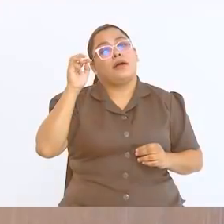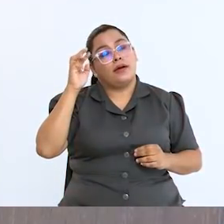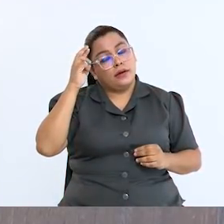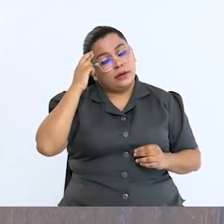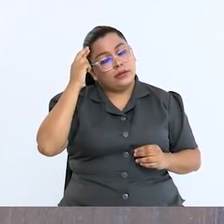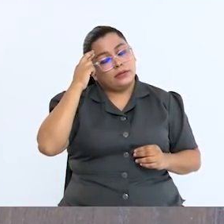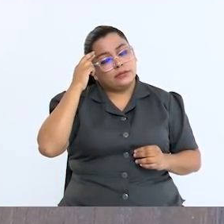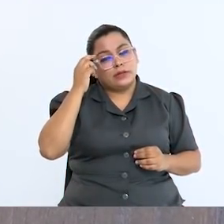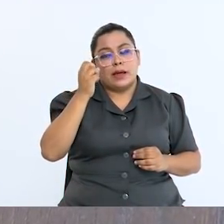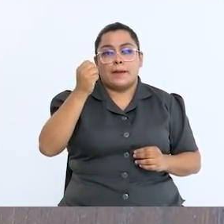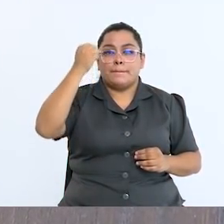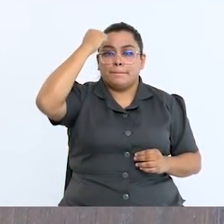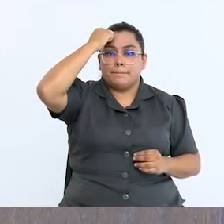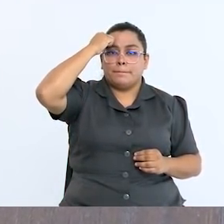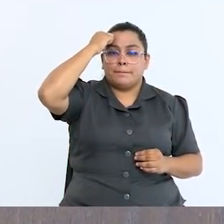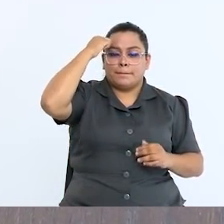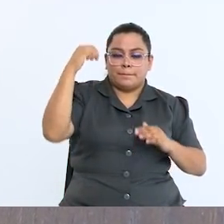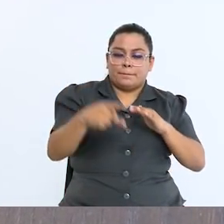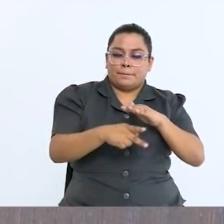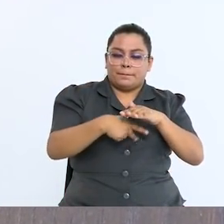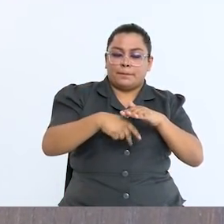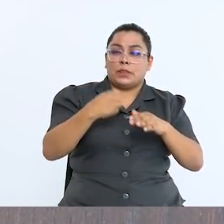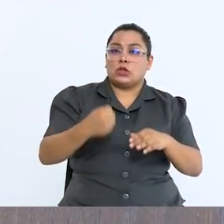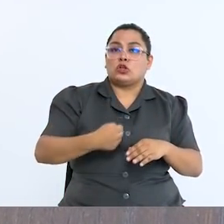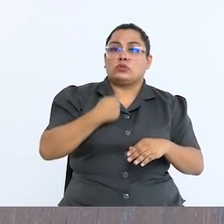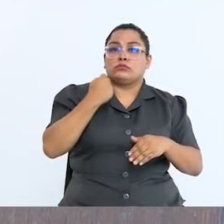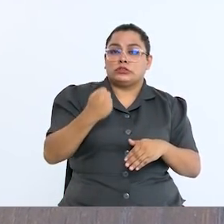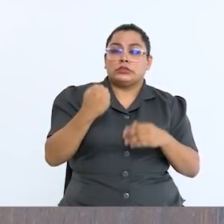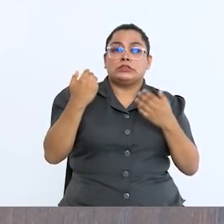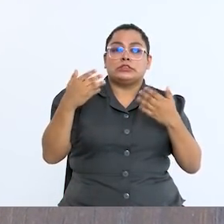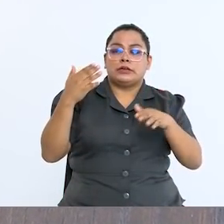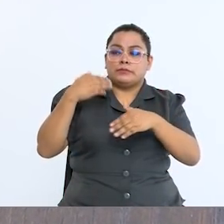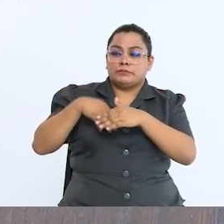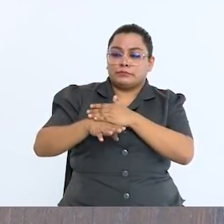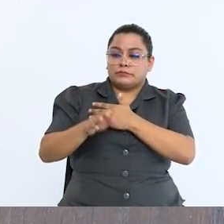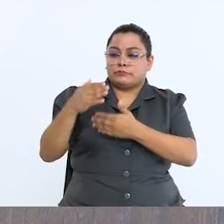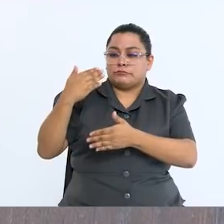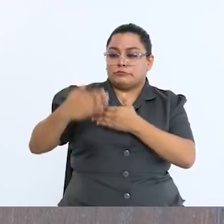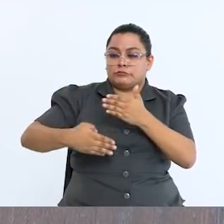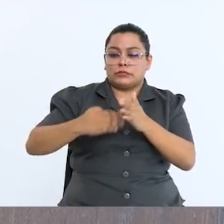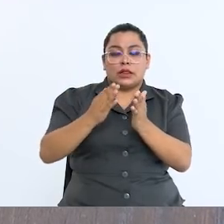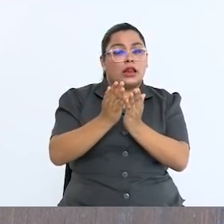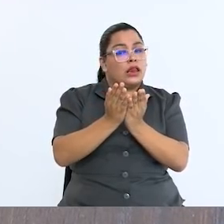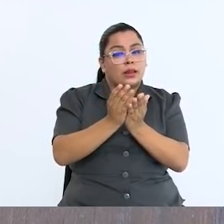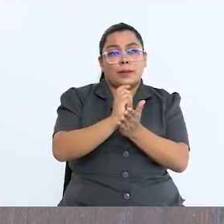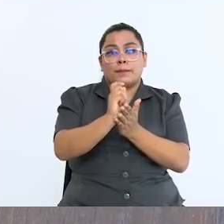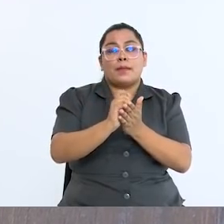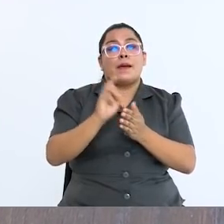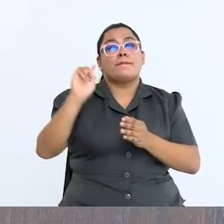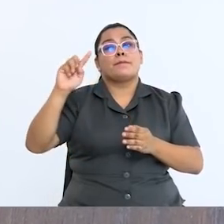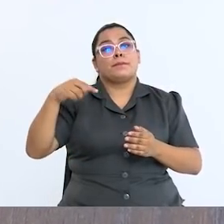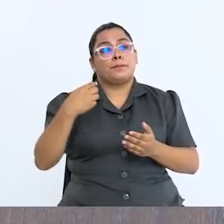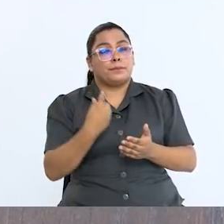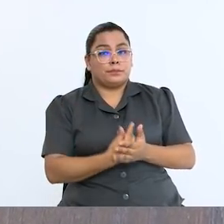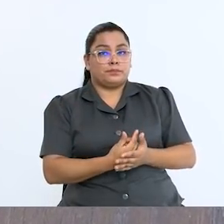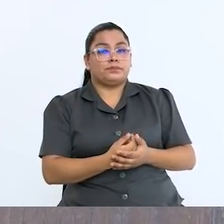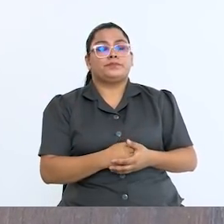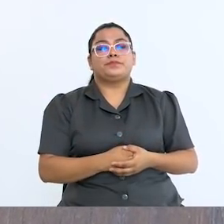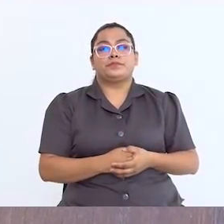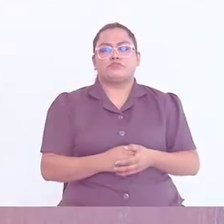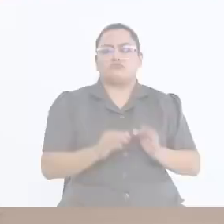este aprendizaje que adquieren en la parvularia es fundamental para entrar ya al proceso de lectura y escritura en un primer